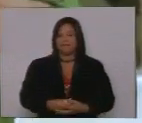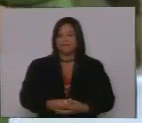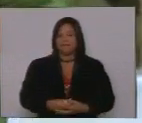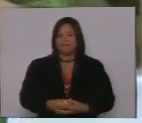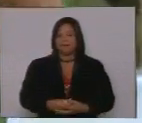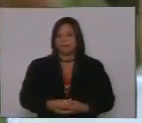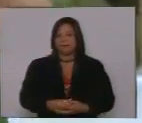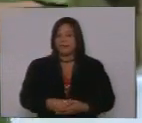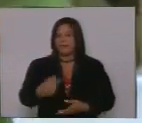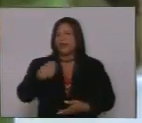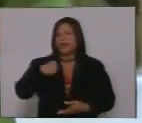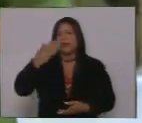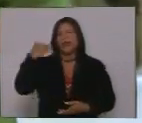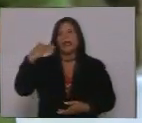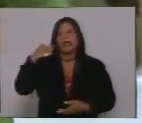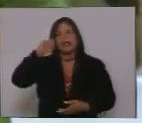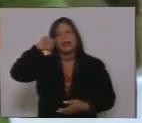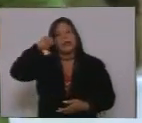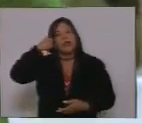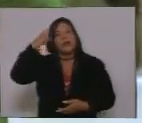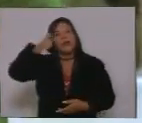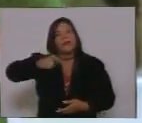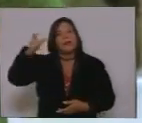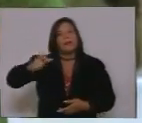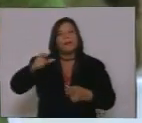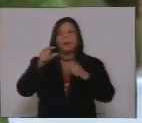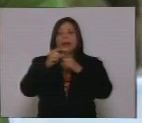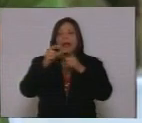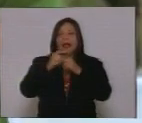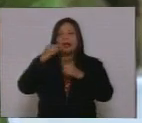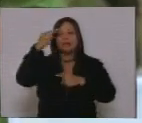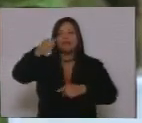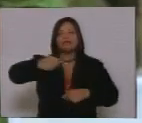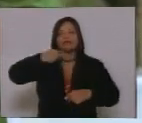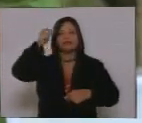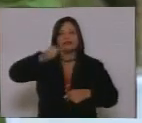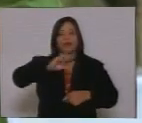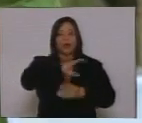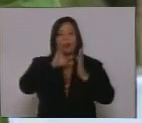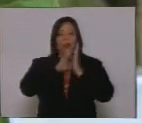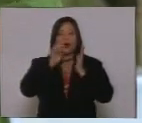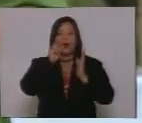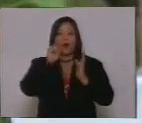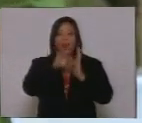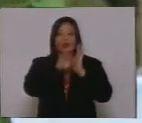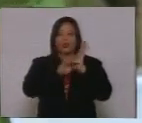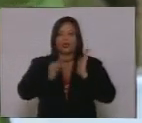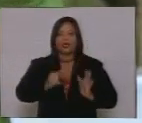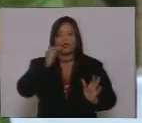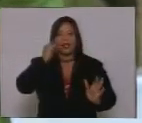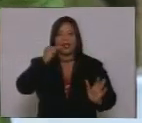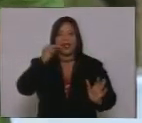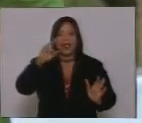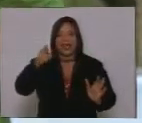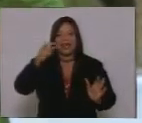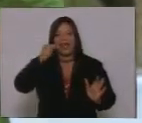Y yo recordaba, mientras escuchaba las palabras del constituyente Germán Escarrá